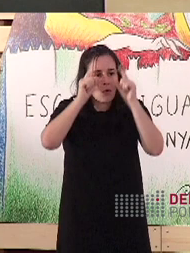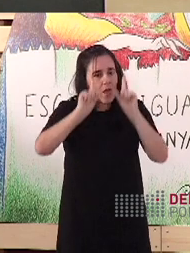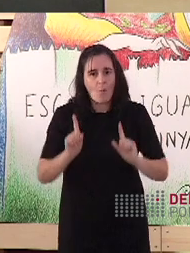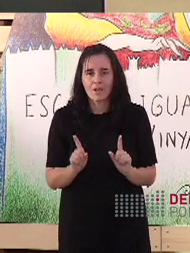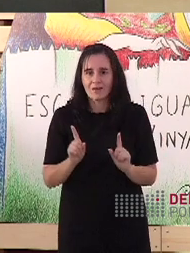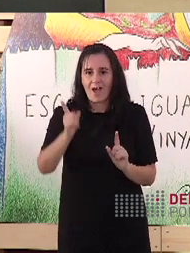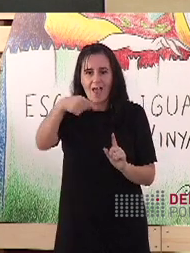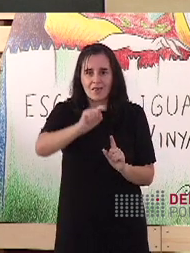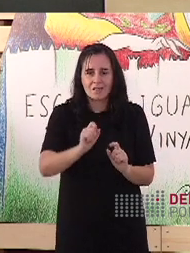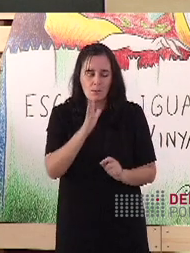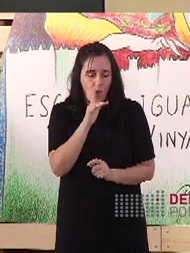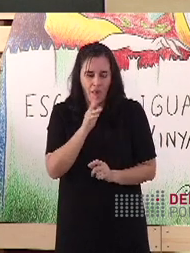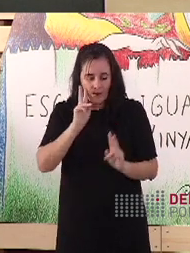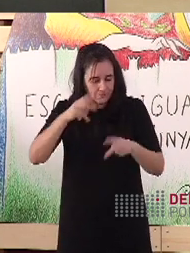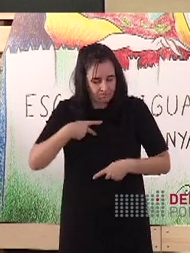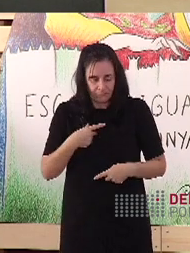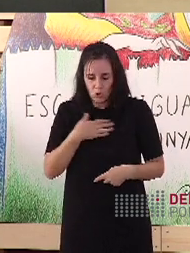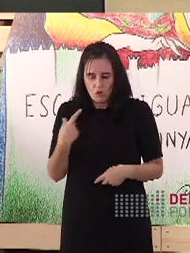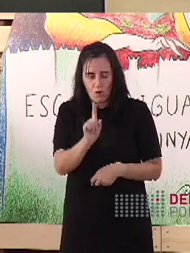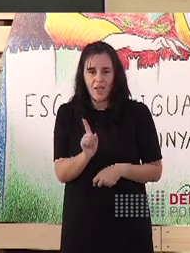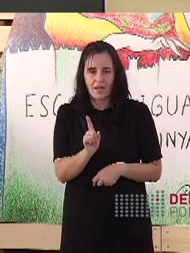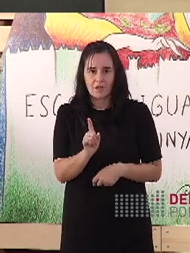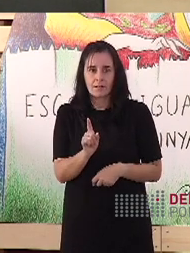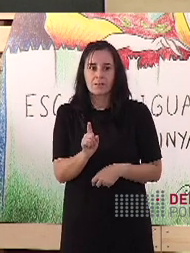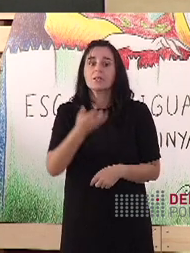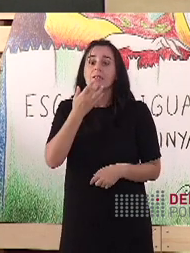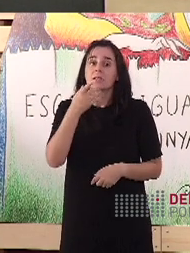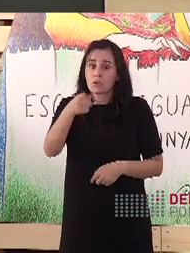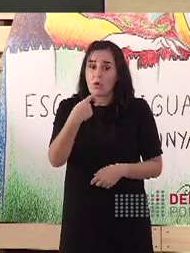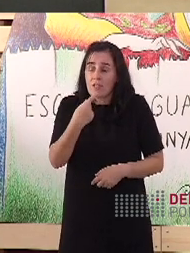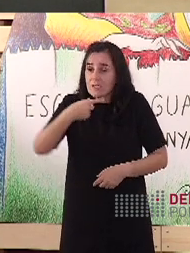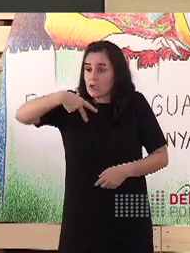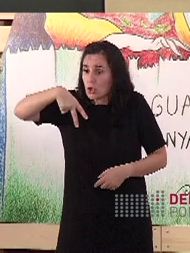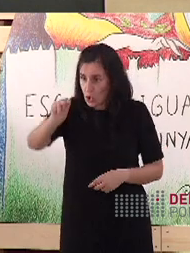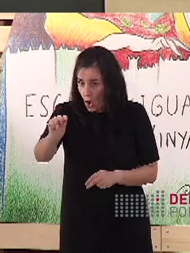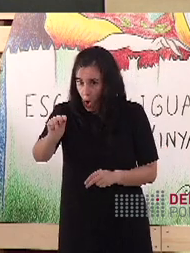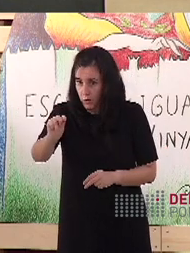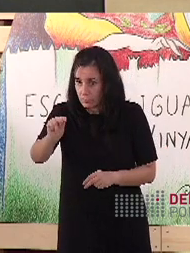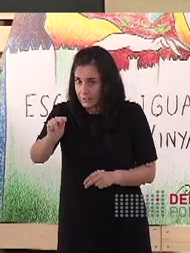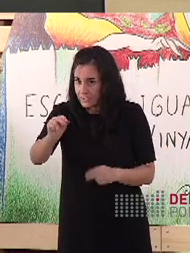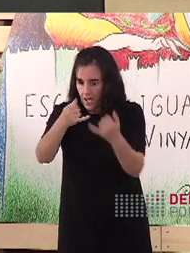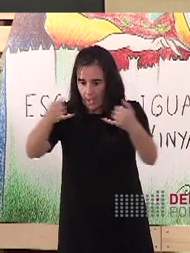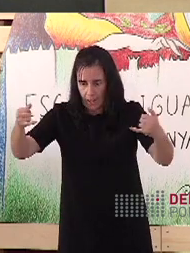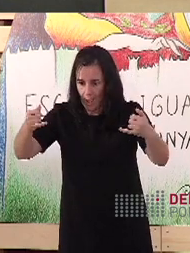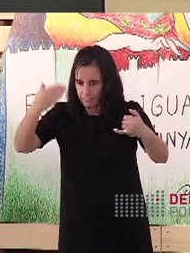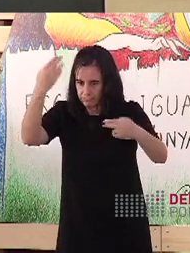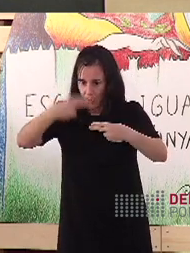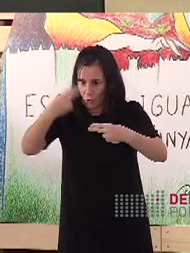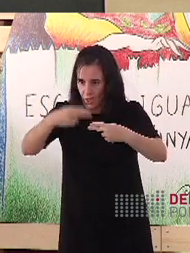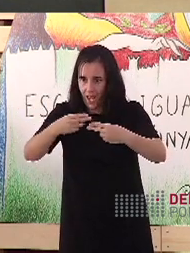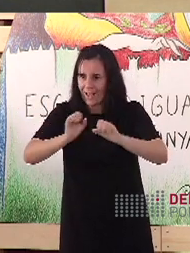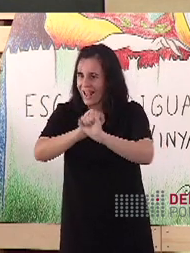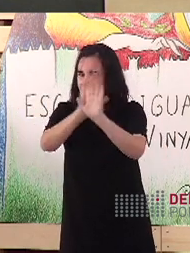de haber sido violadas. Claro, si tú estableces un no, la línea está clara. O sea,